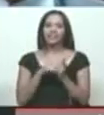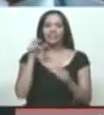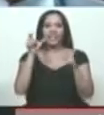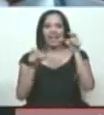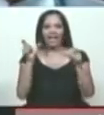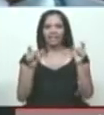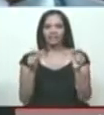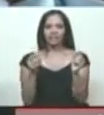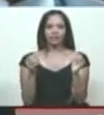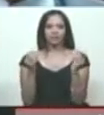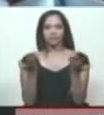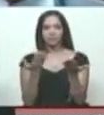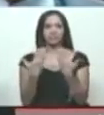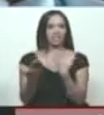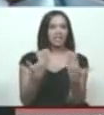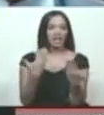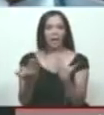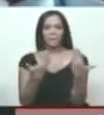intercambia,